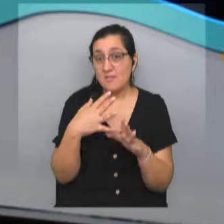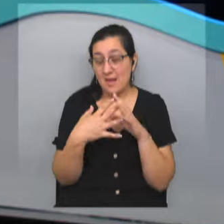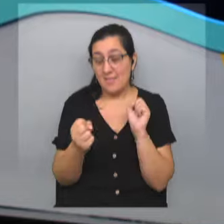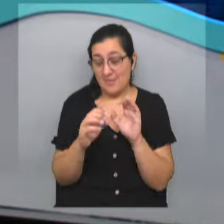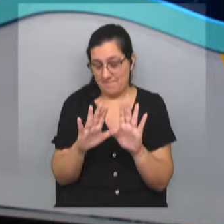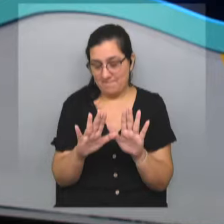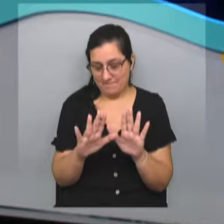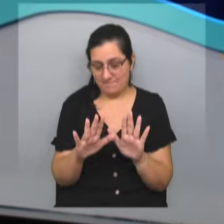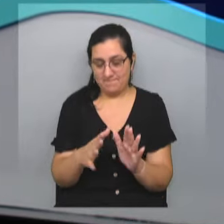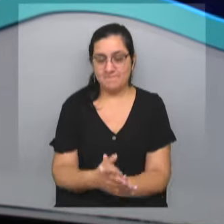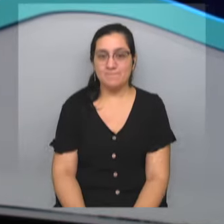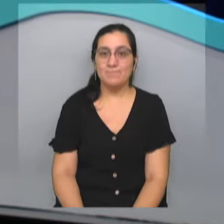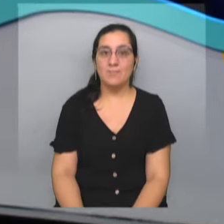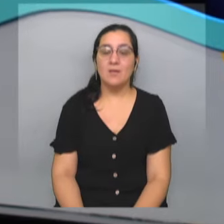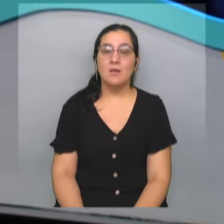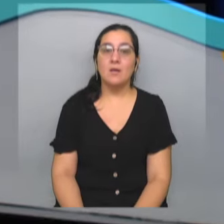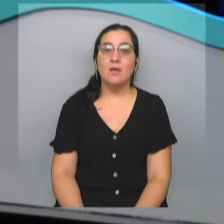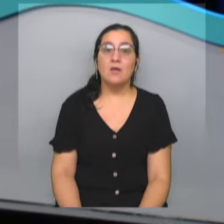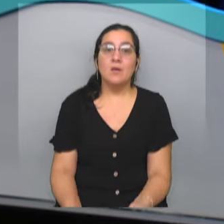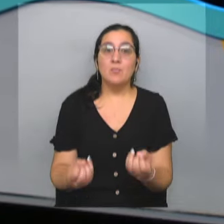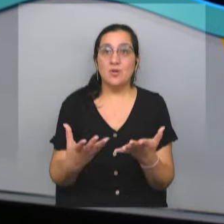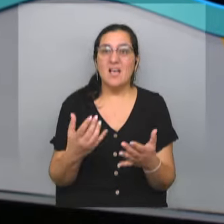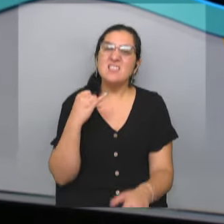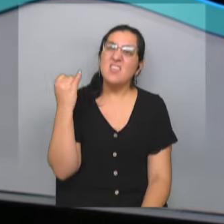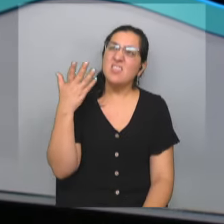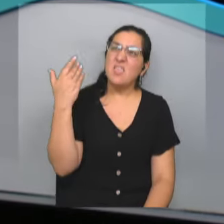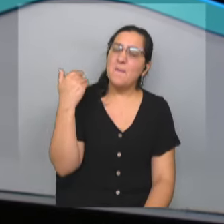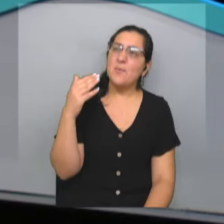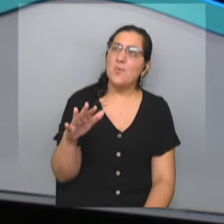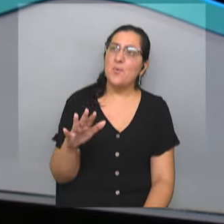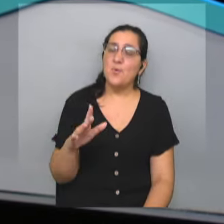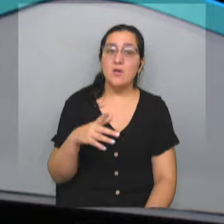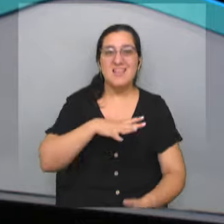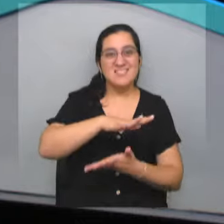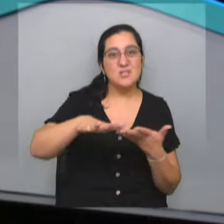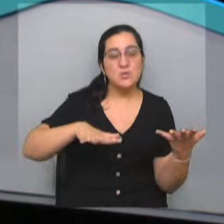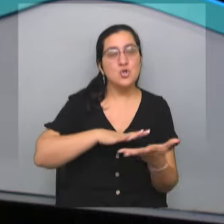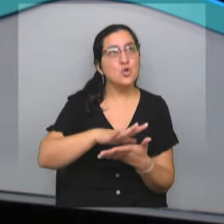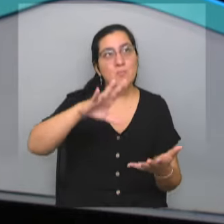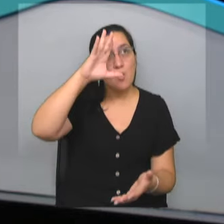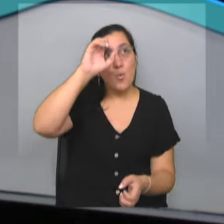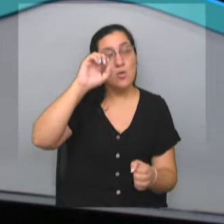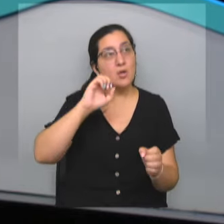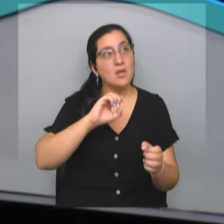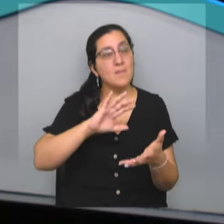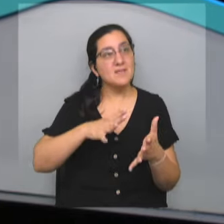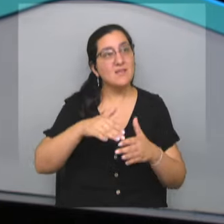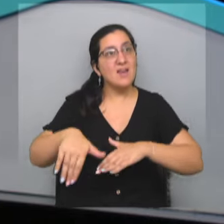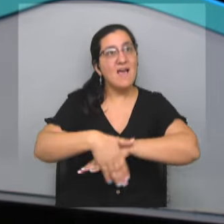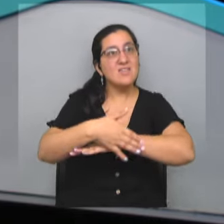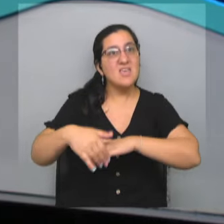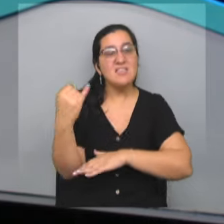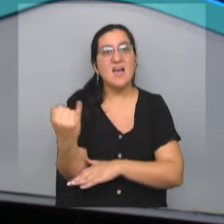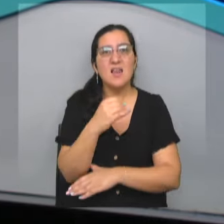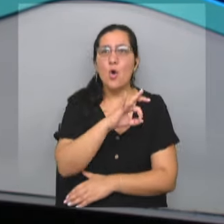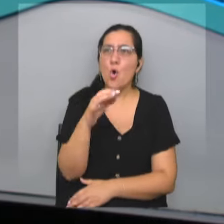igual. No, porque hace un tiempo, en una situación de que no me acuerdo qué era que pasaba en Avenida Italia o en Rivera,